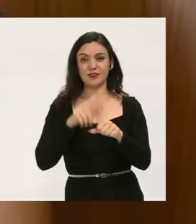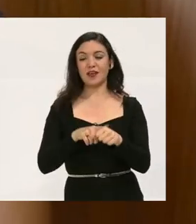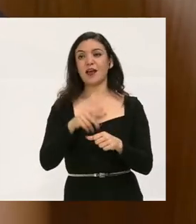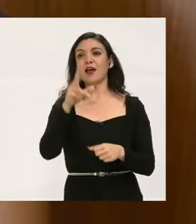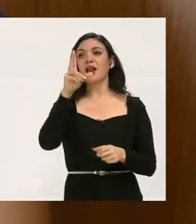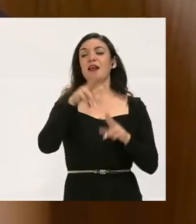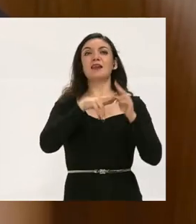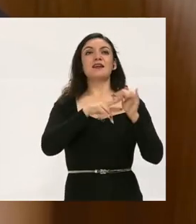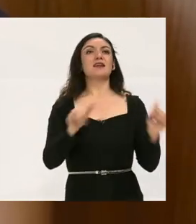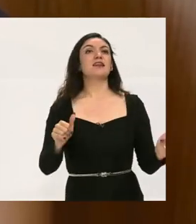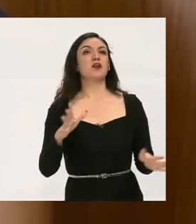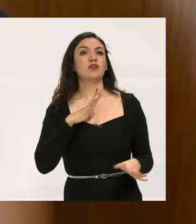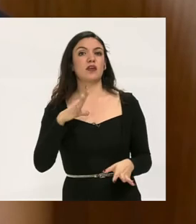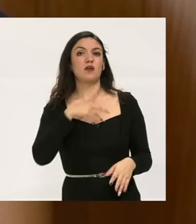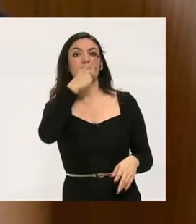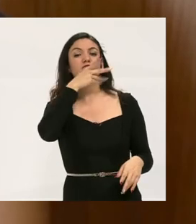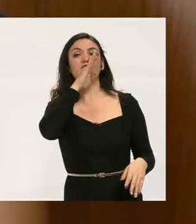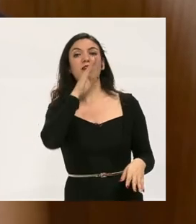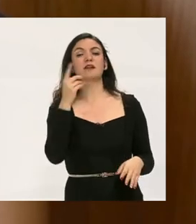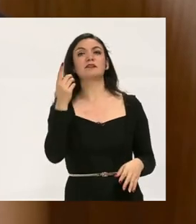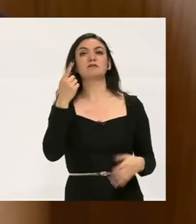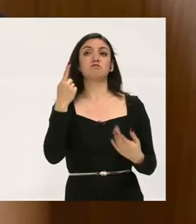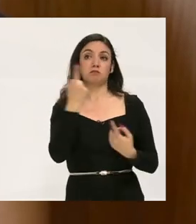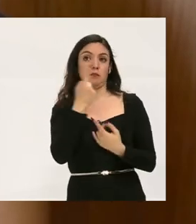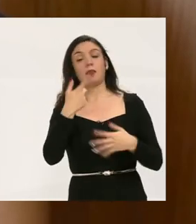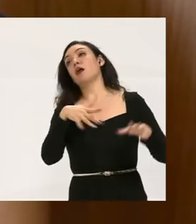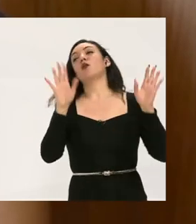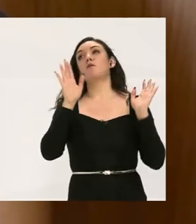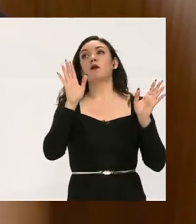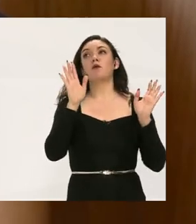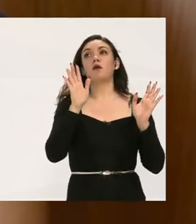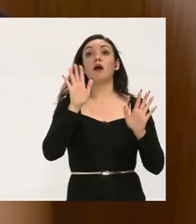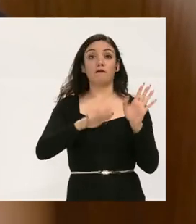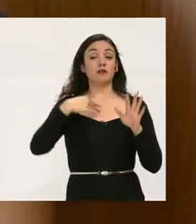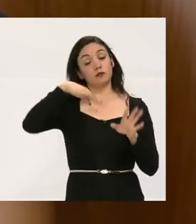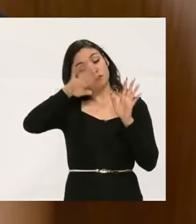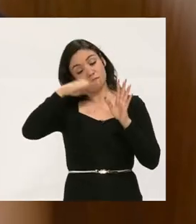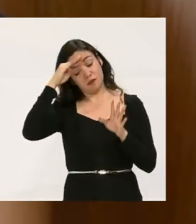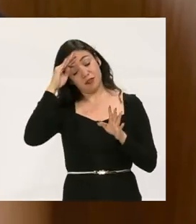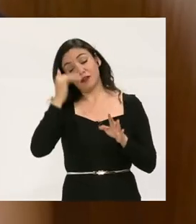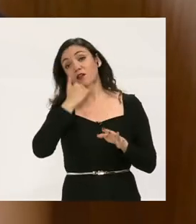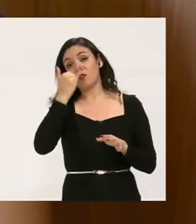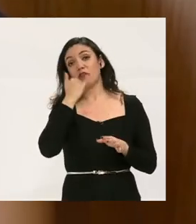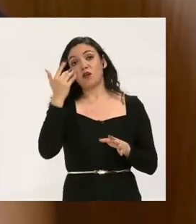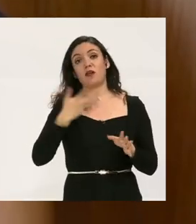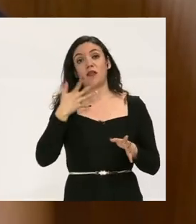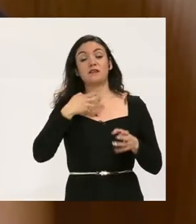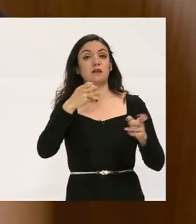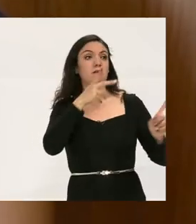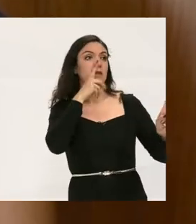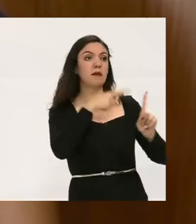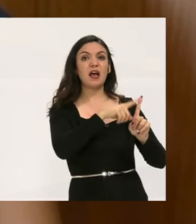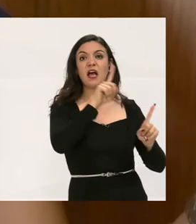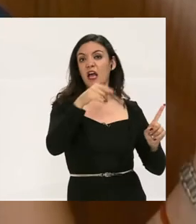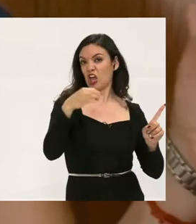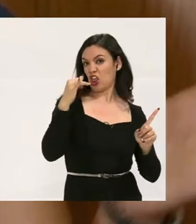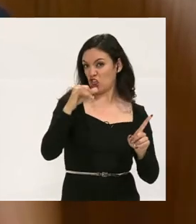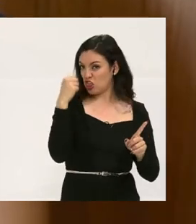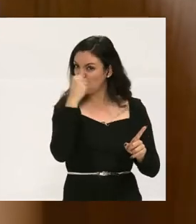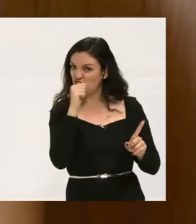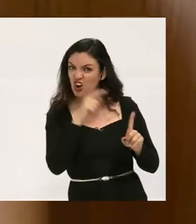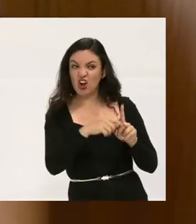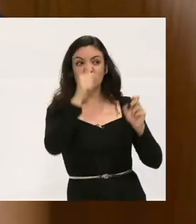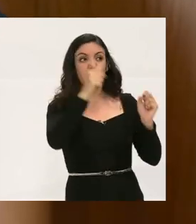ni con este tener unos padres que a lo mejor porque erróneamente se piensa que los papás es que seguramente